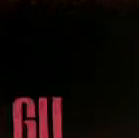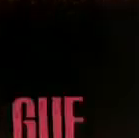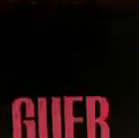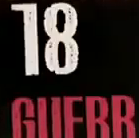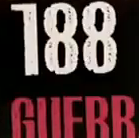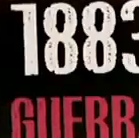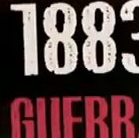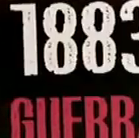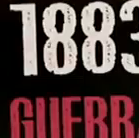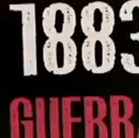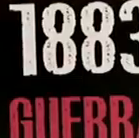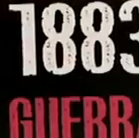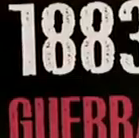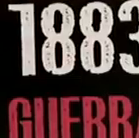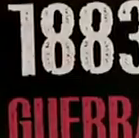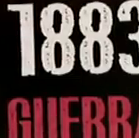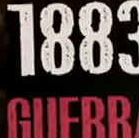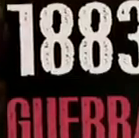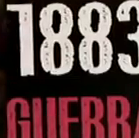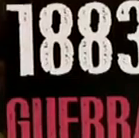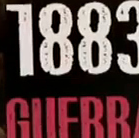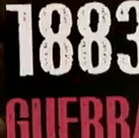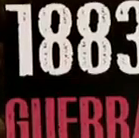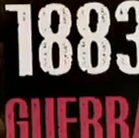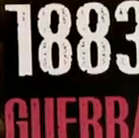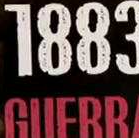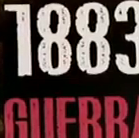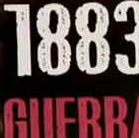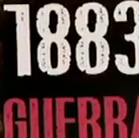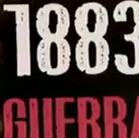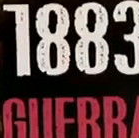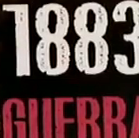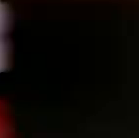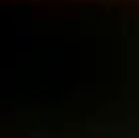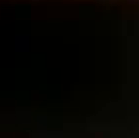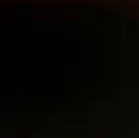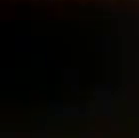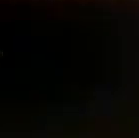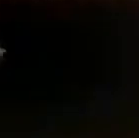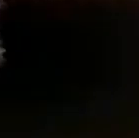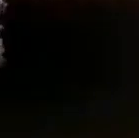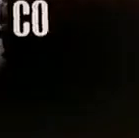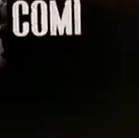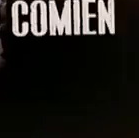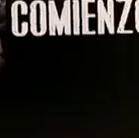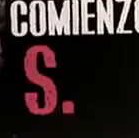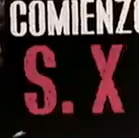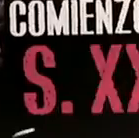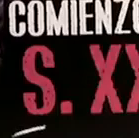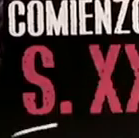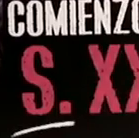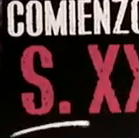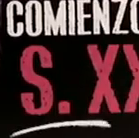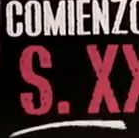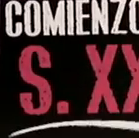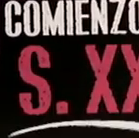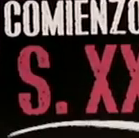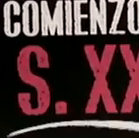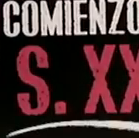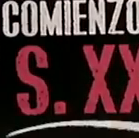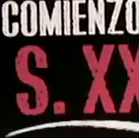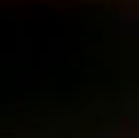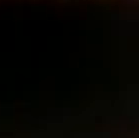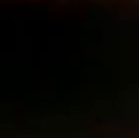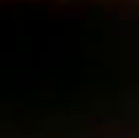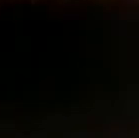La guerra duró de 1879 a 1883, y a fines de ese siglo y comienzos